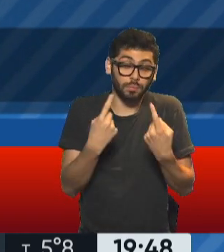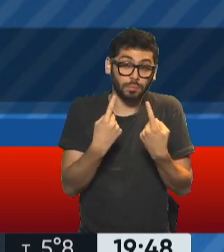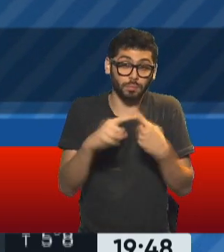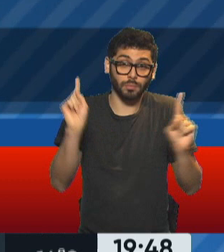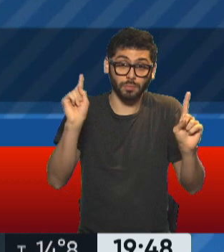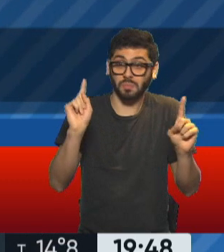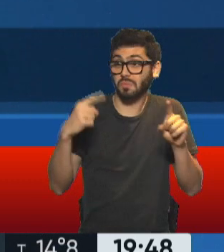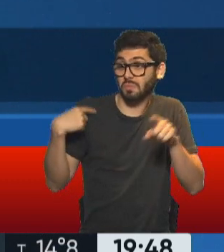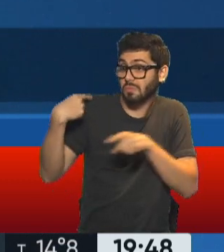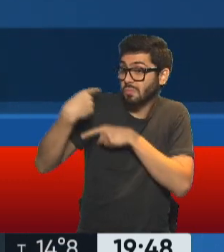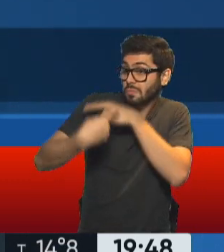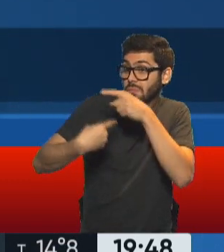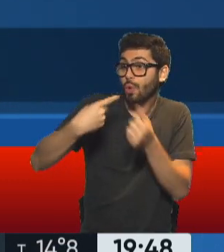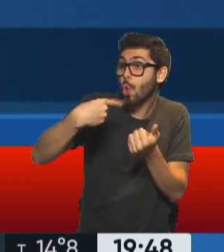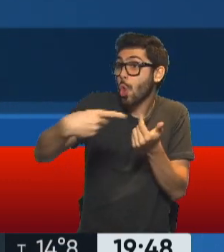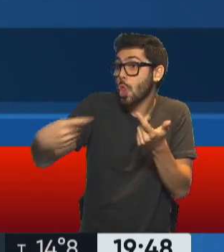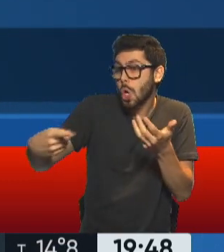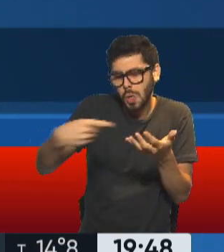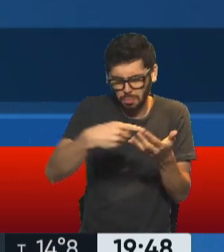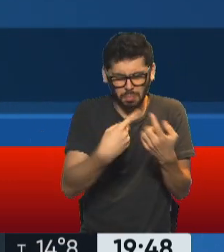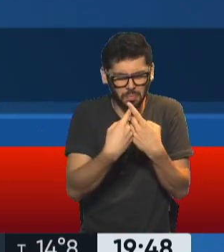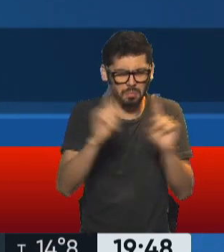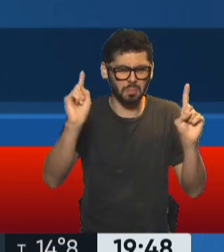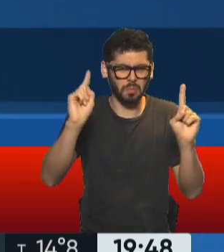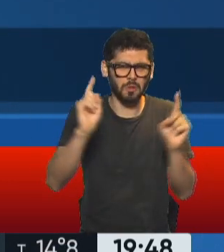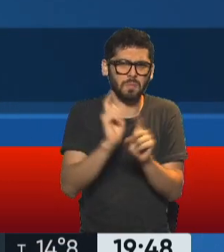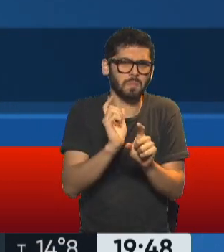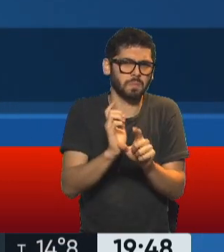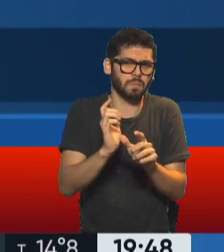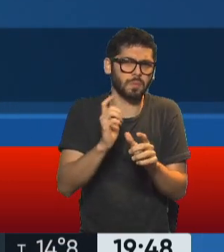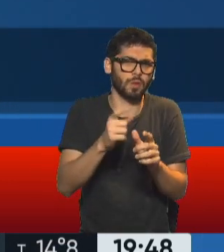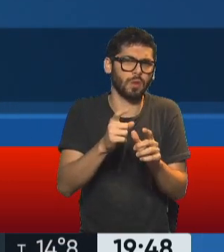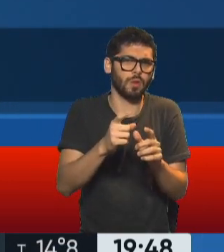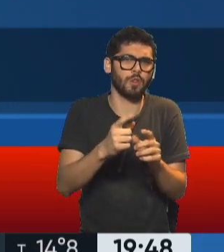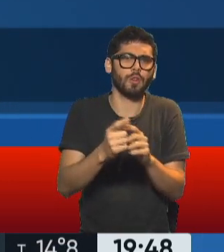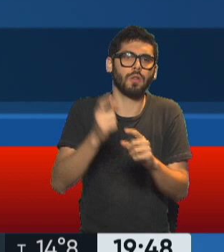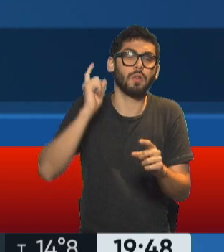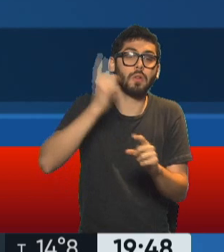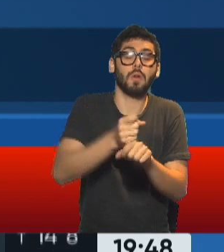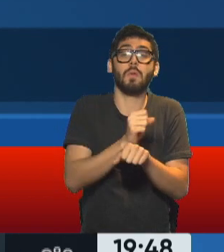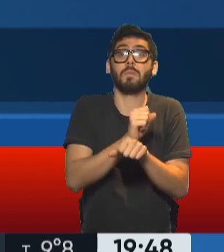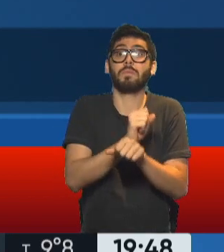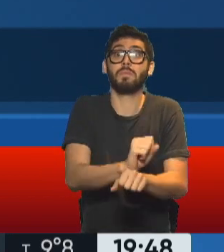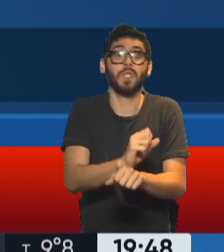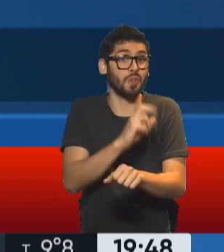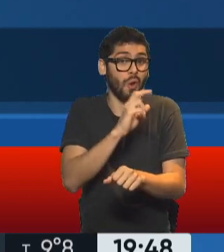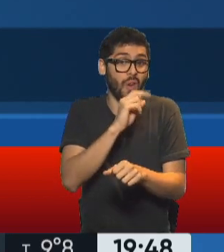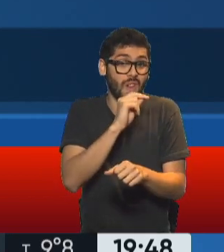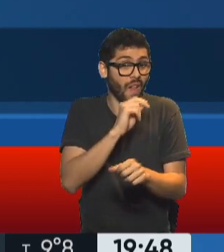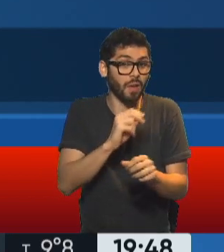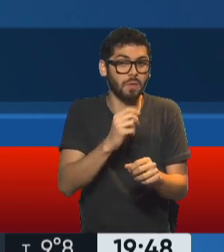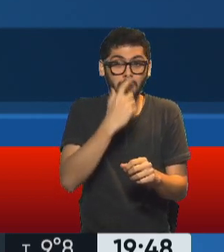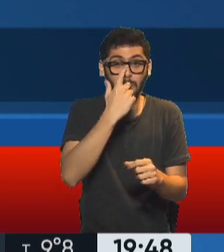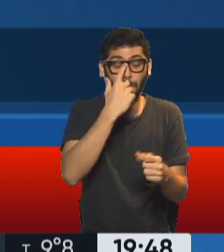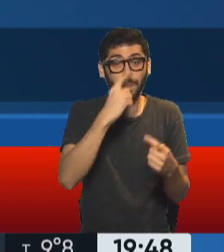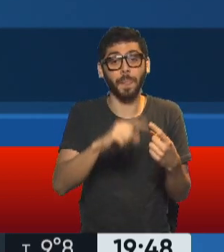relación a como lo hacen todos los demás casos cuando se trata de un procesamiento sin prisión preventiva. Y en cuanto